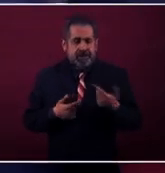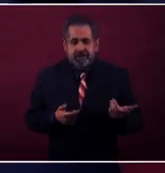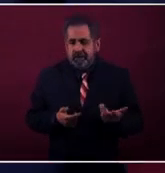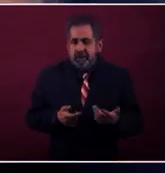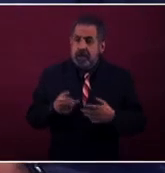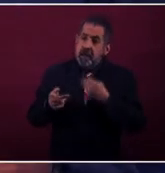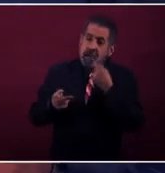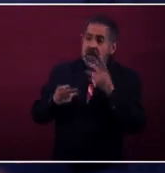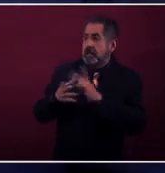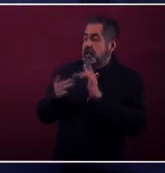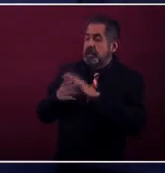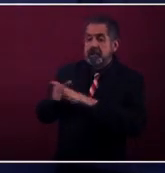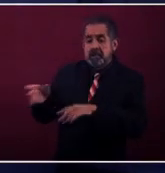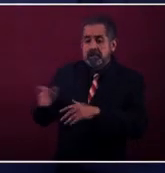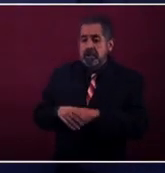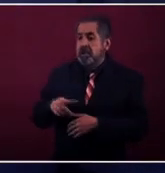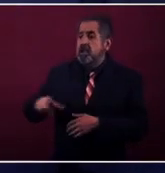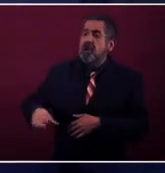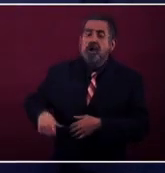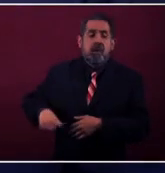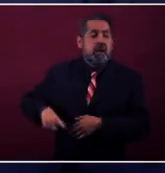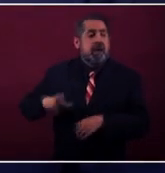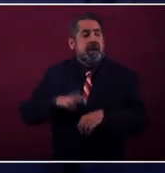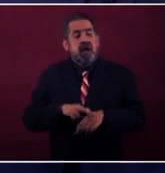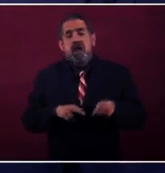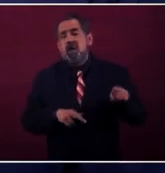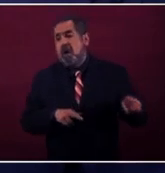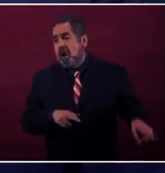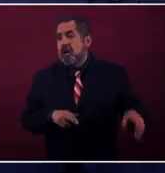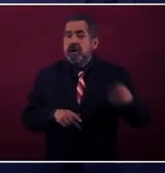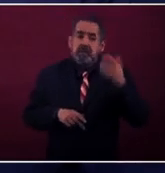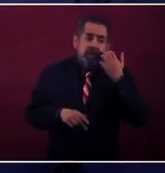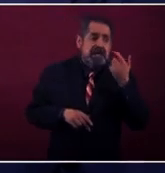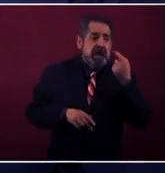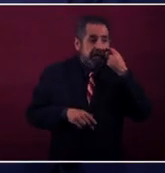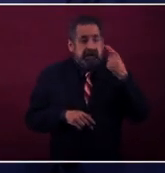a decir: el gobernador fulano de tal